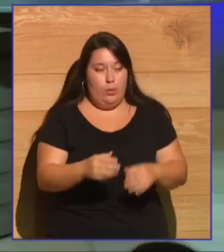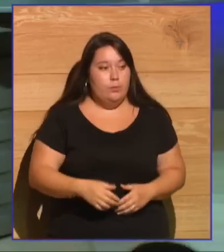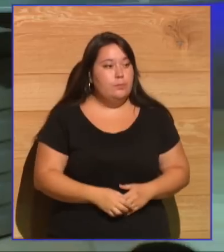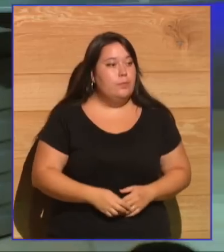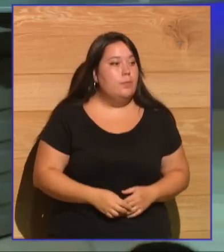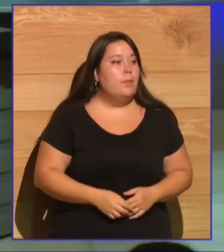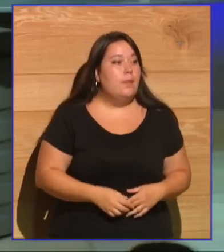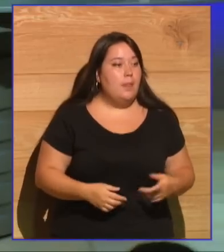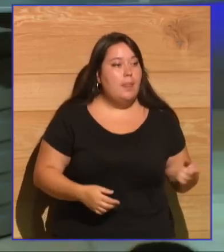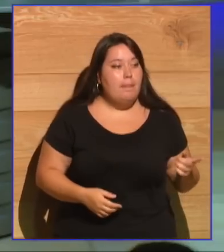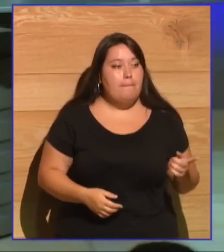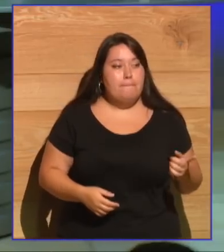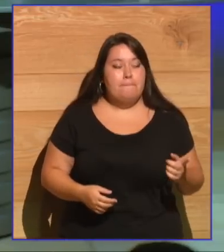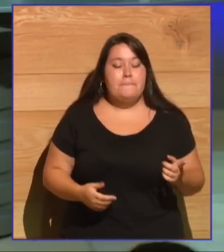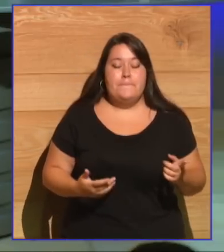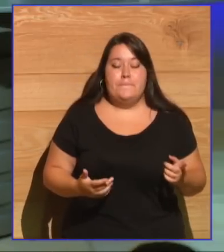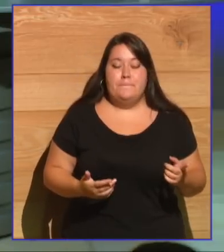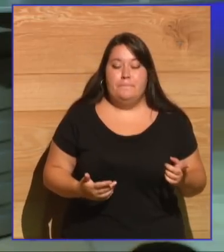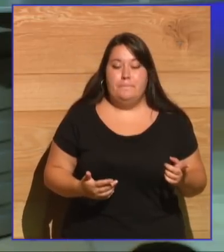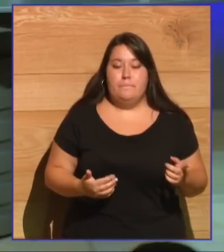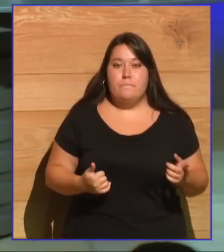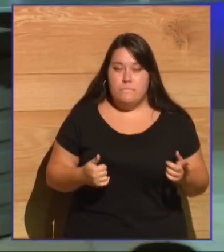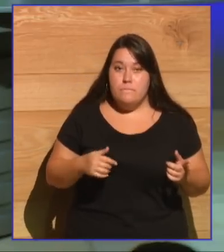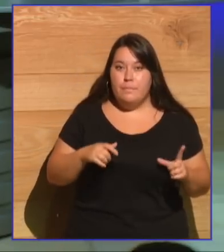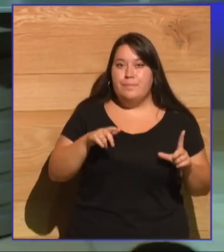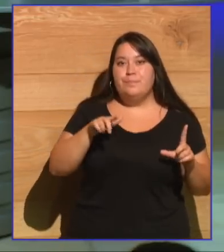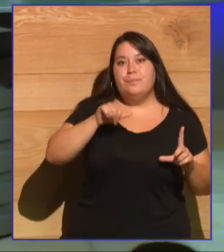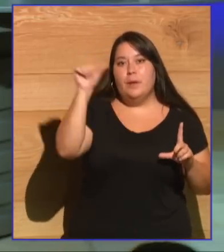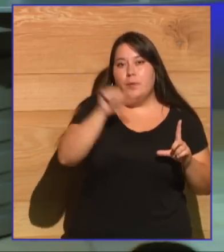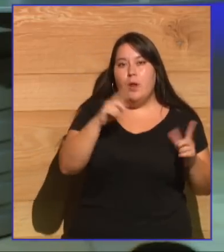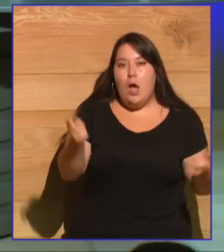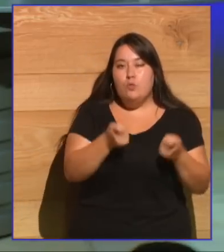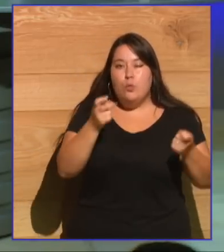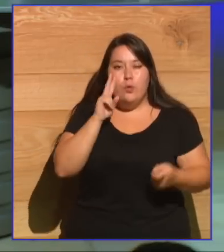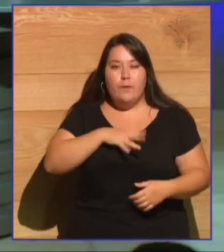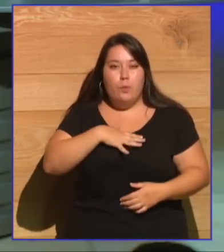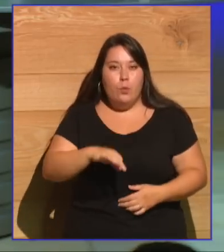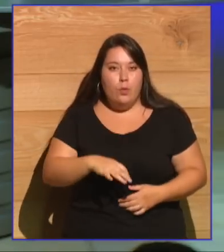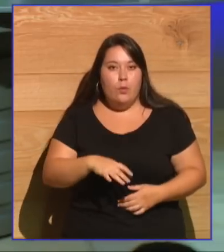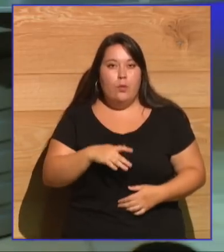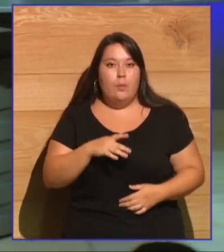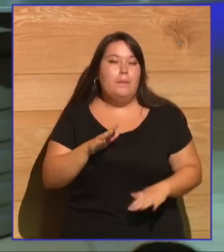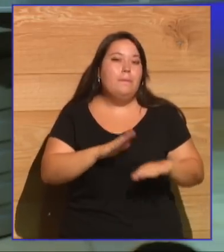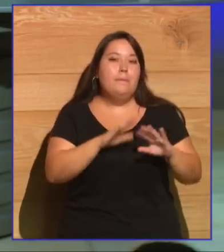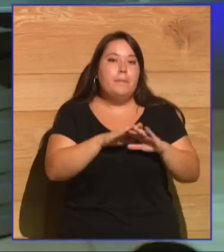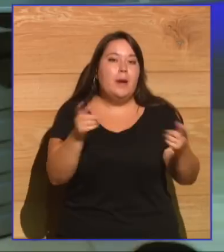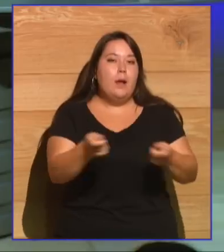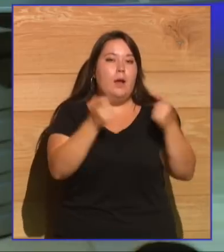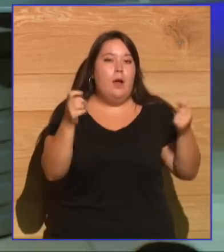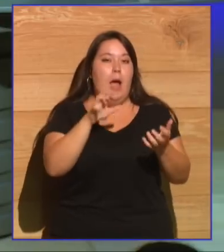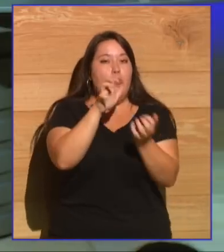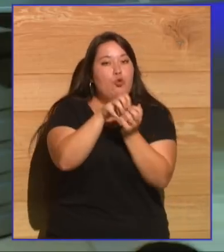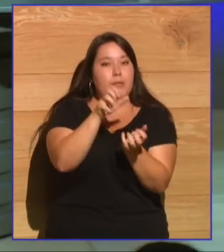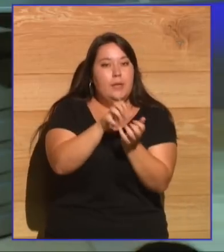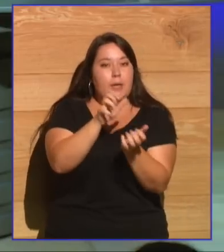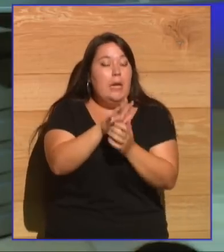puedo encontrar ecos de funk house en el anuncio a que el que robaste para la cadena de hamburgueserías si es inseguro